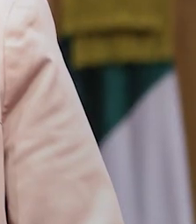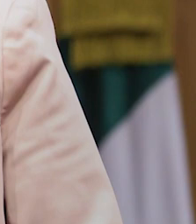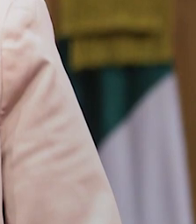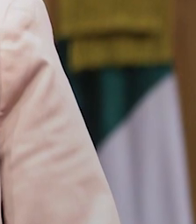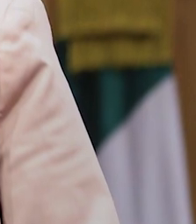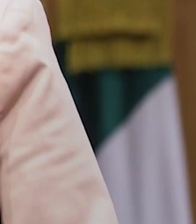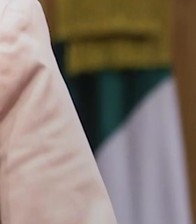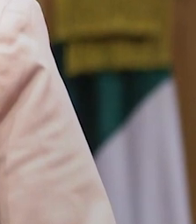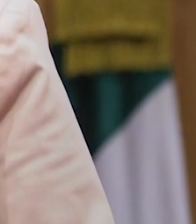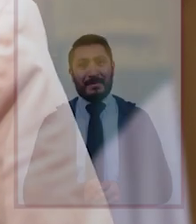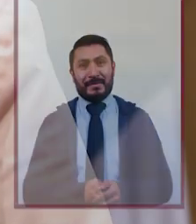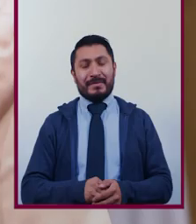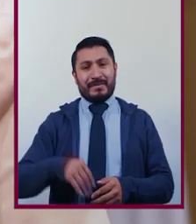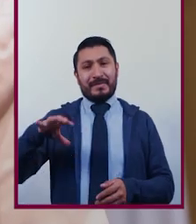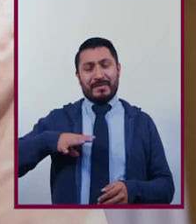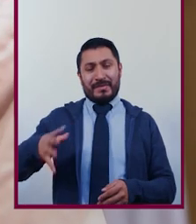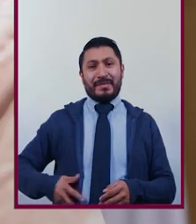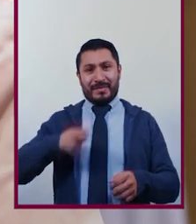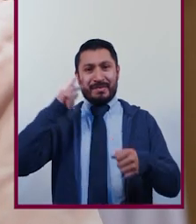Todo un orgullo para el país.